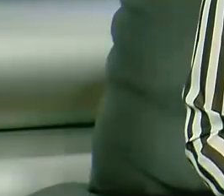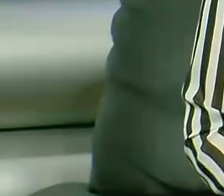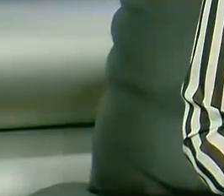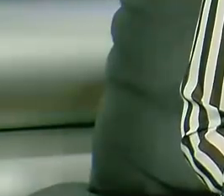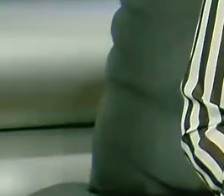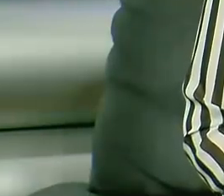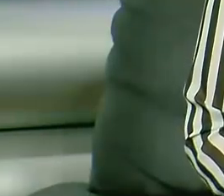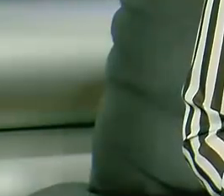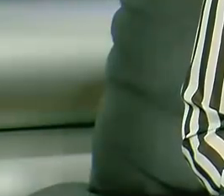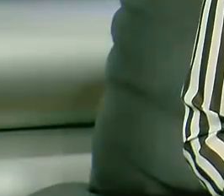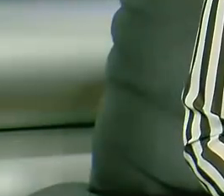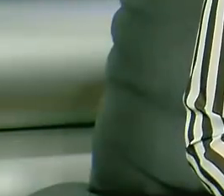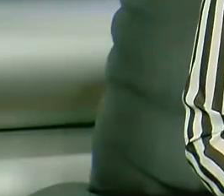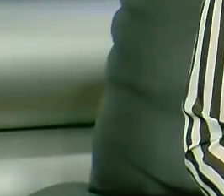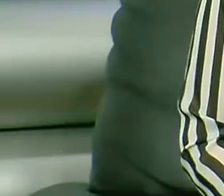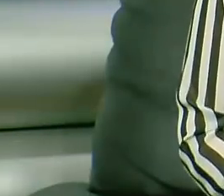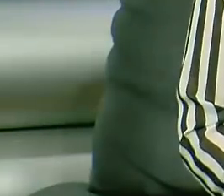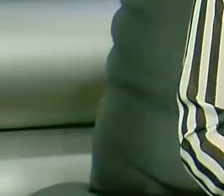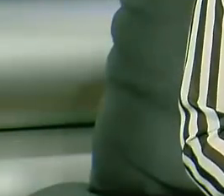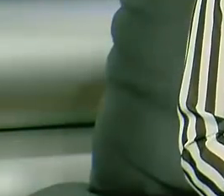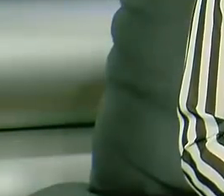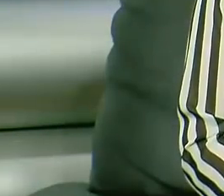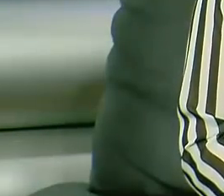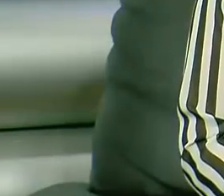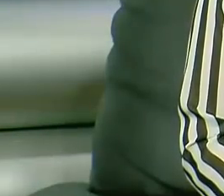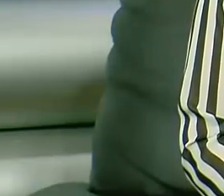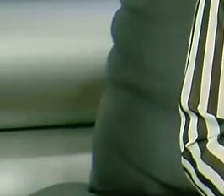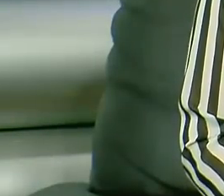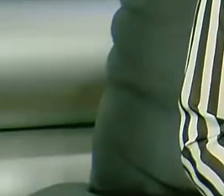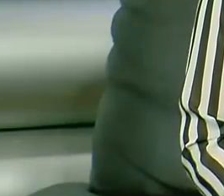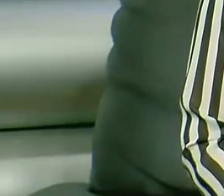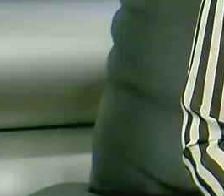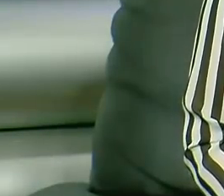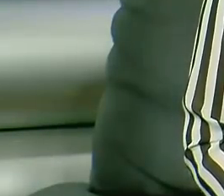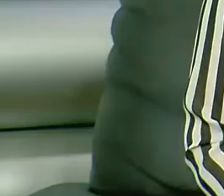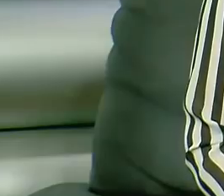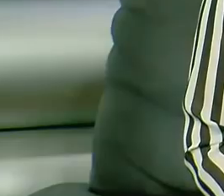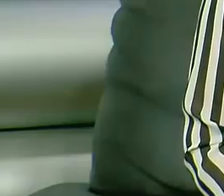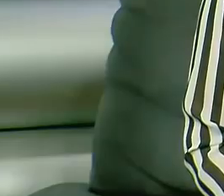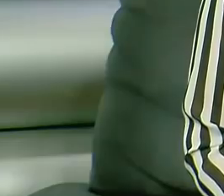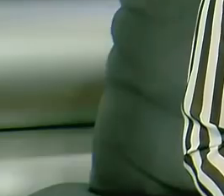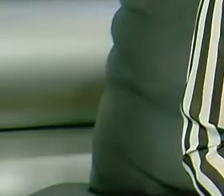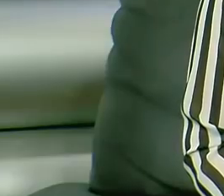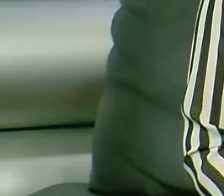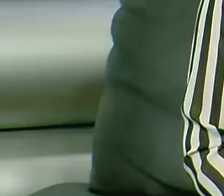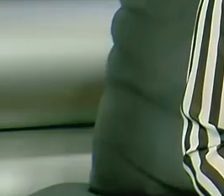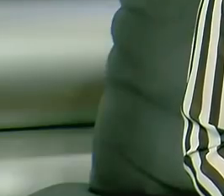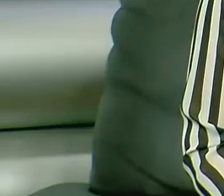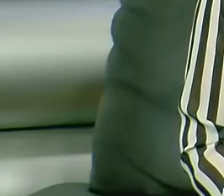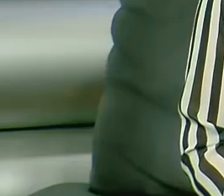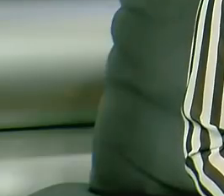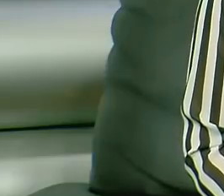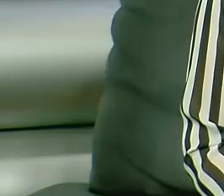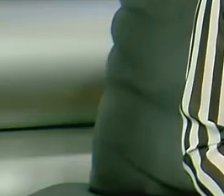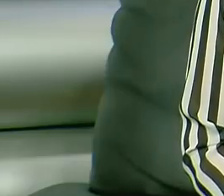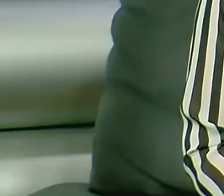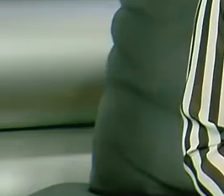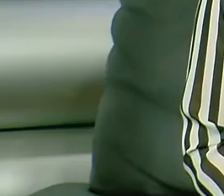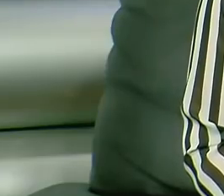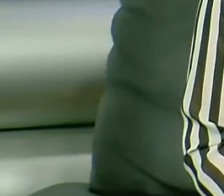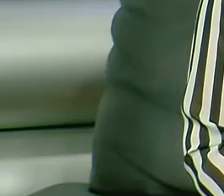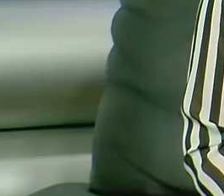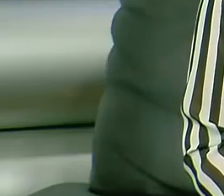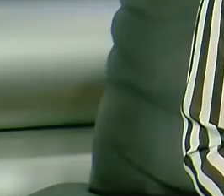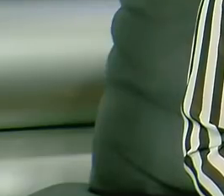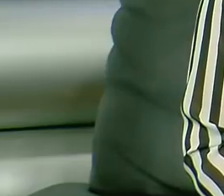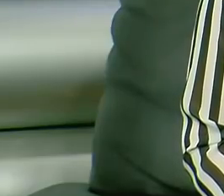correspondiente al ámbito político. El expresidente Rafael Correa retornó al país la madrugada del sábado, 6 meses después de